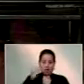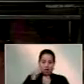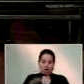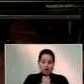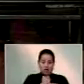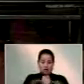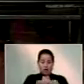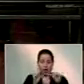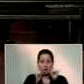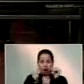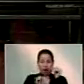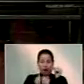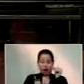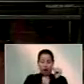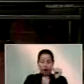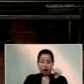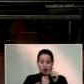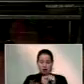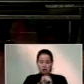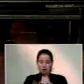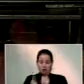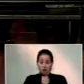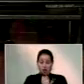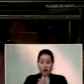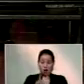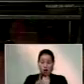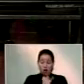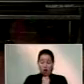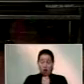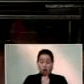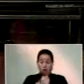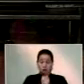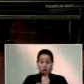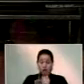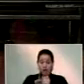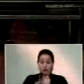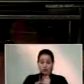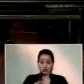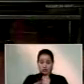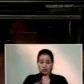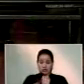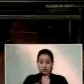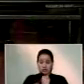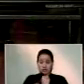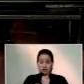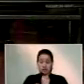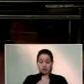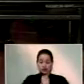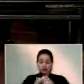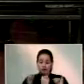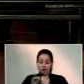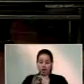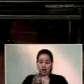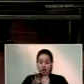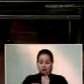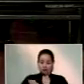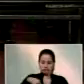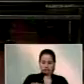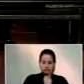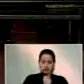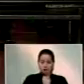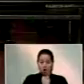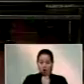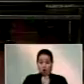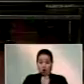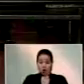bastante larga, realmente un poco más de una hora. Entraron justamente a las 3 de la tarde y salieron pasadas las 4. El grupo